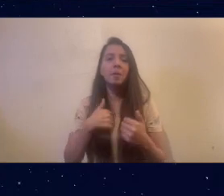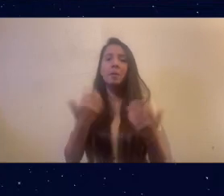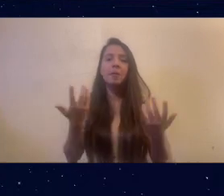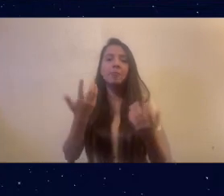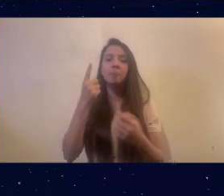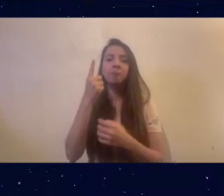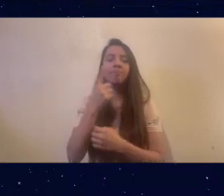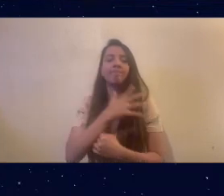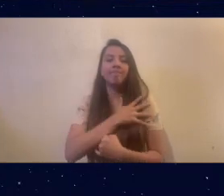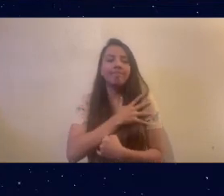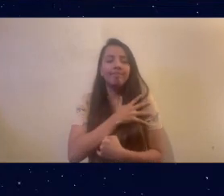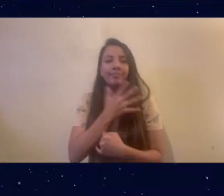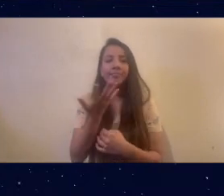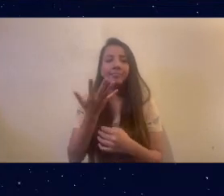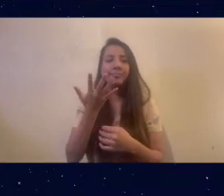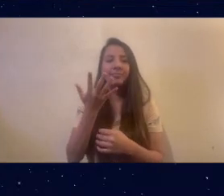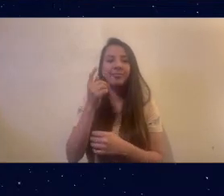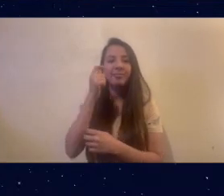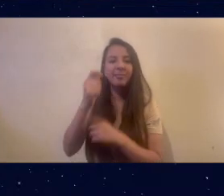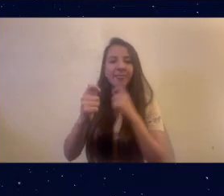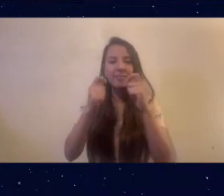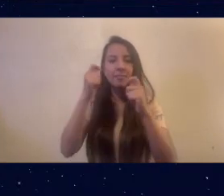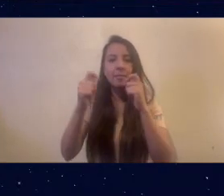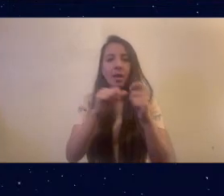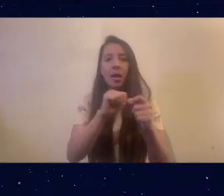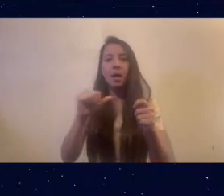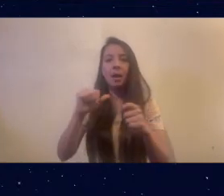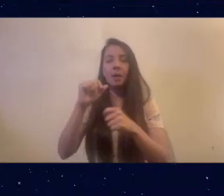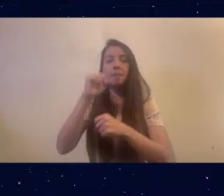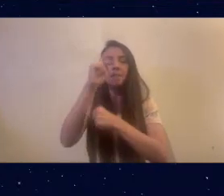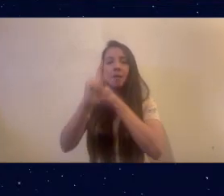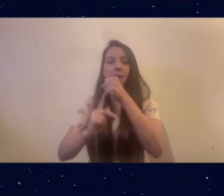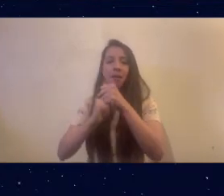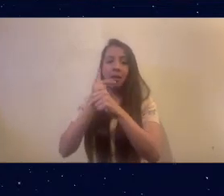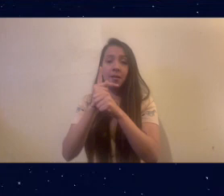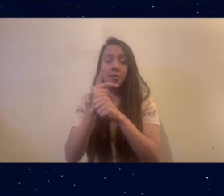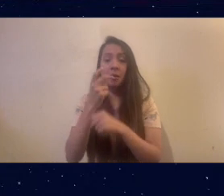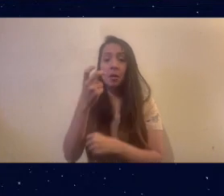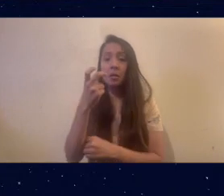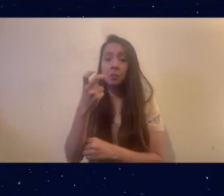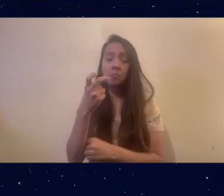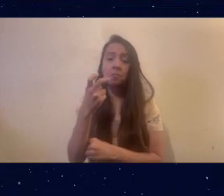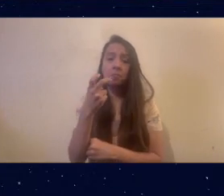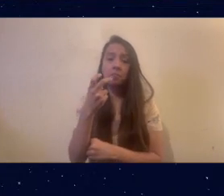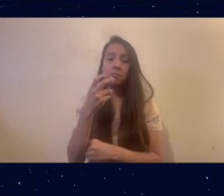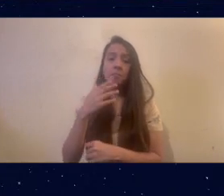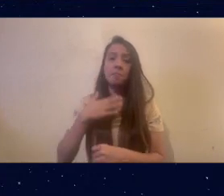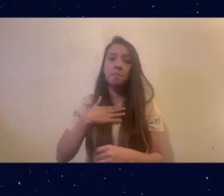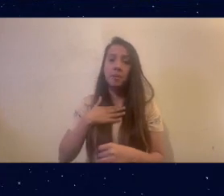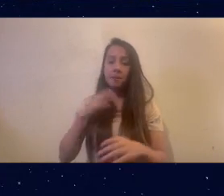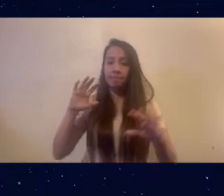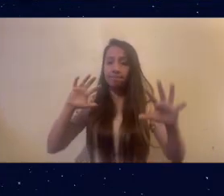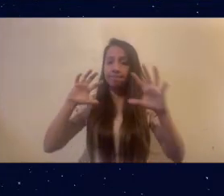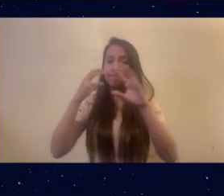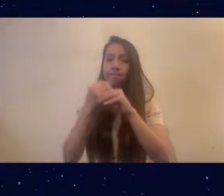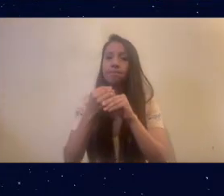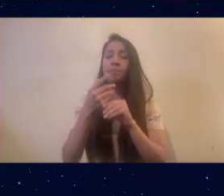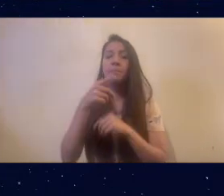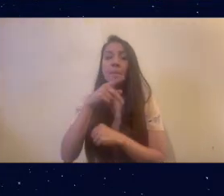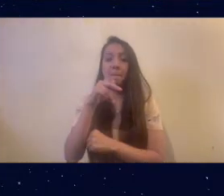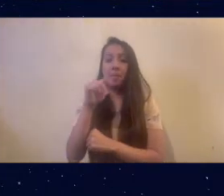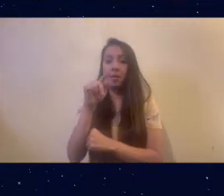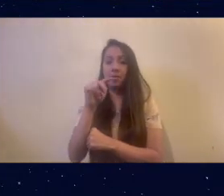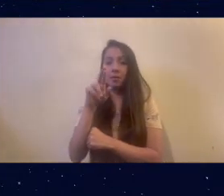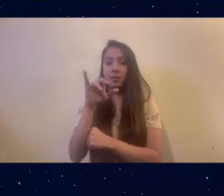más que nada una entusiasta y amante de las ciencias planetarias y a eso me he dedicado gran parte de mi carrera. Y